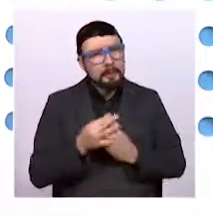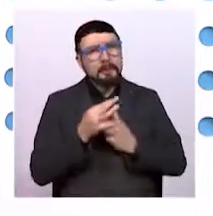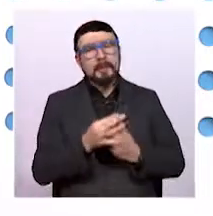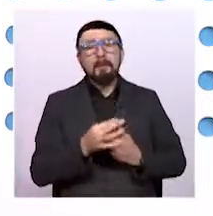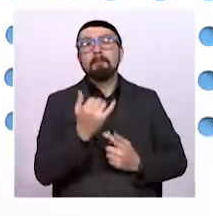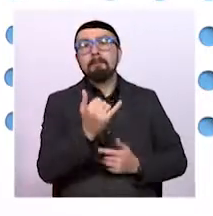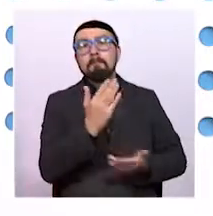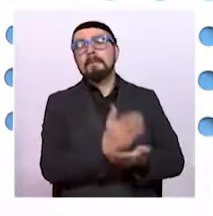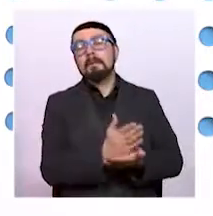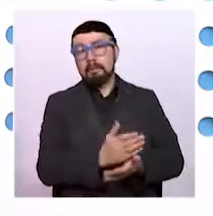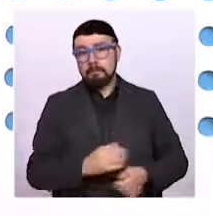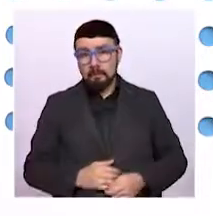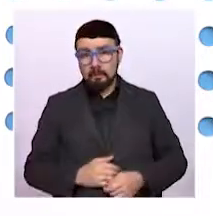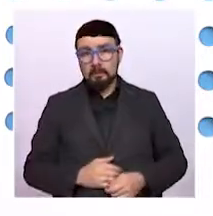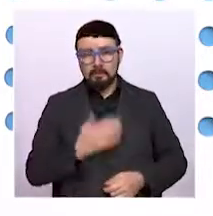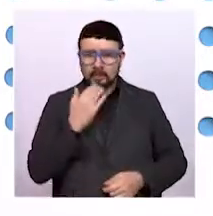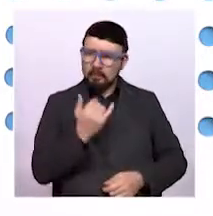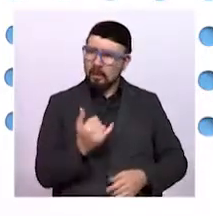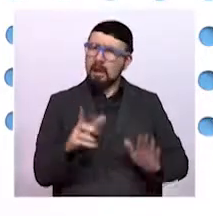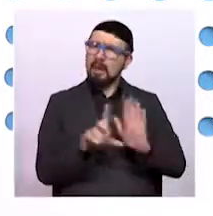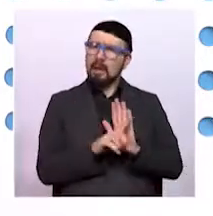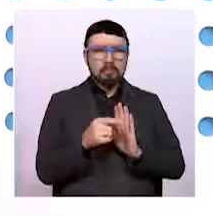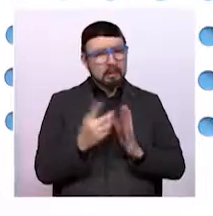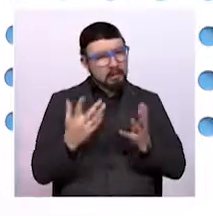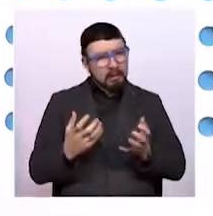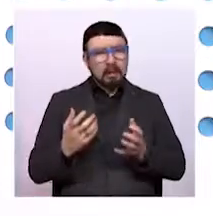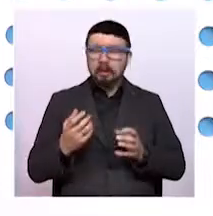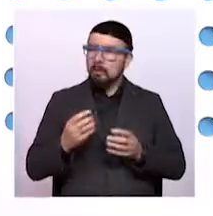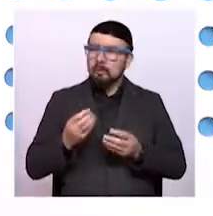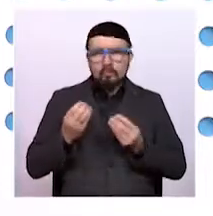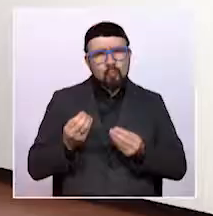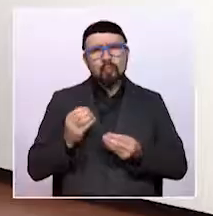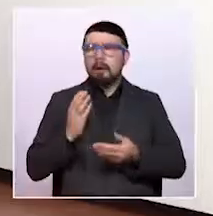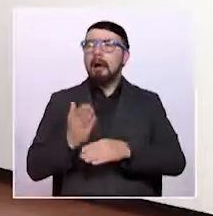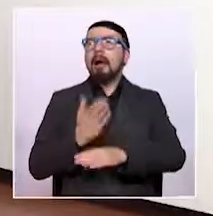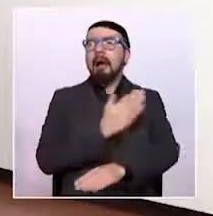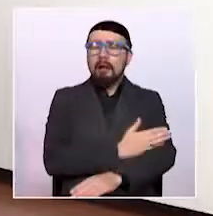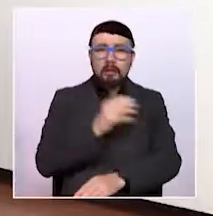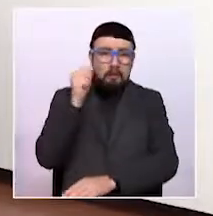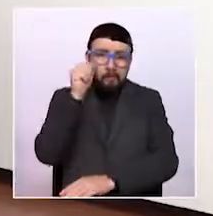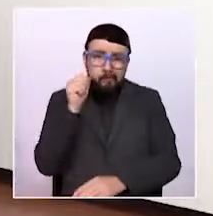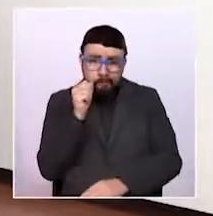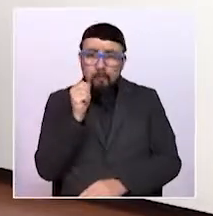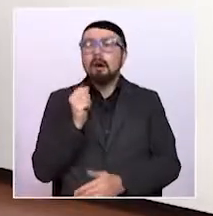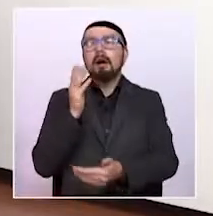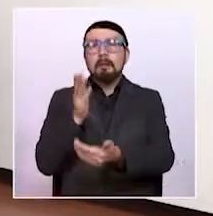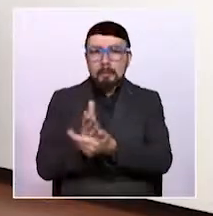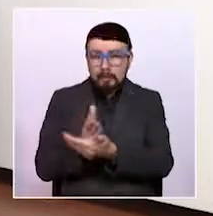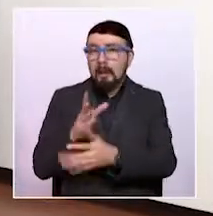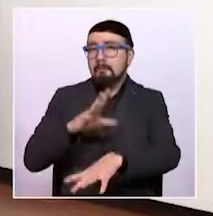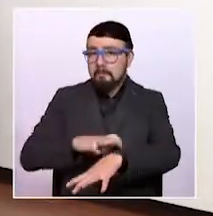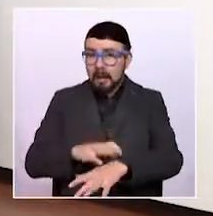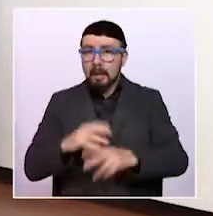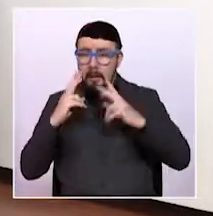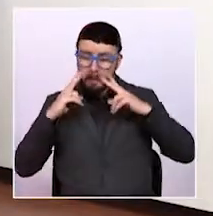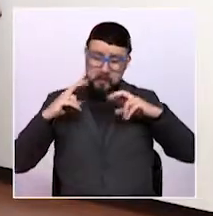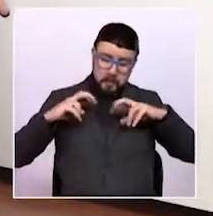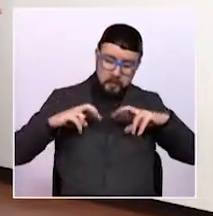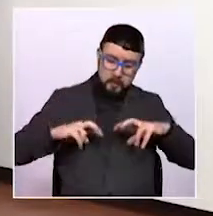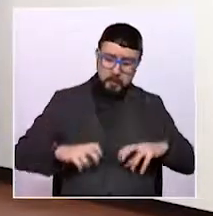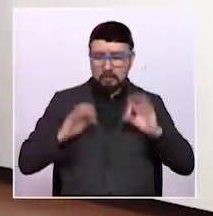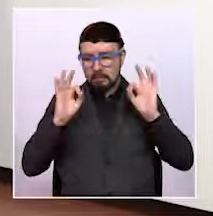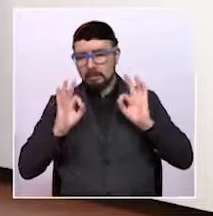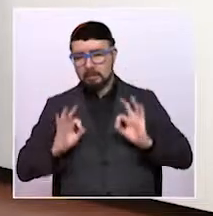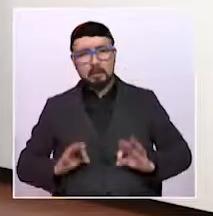que según las leyes se se está tratando de implementar mucho esa consulta prenatal que anteriormente pues digamos que no